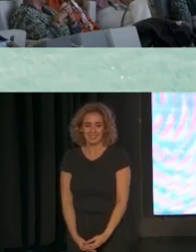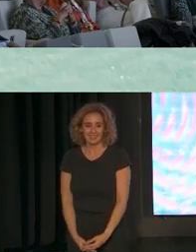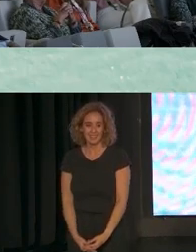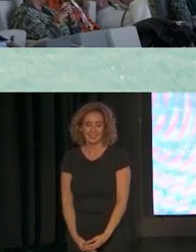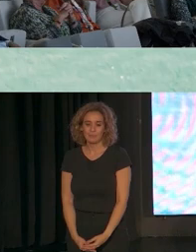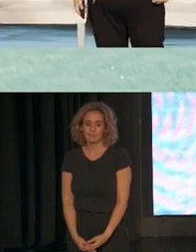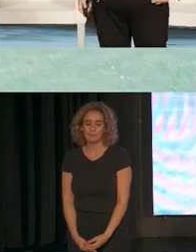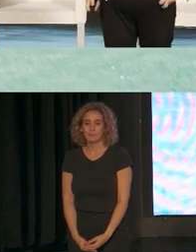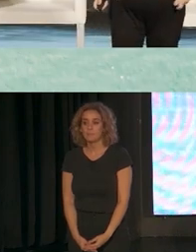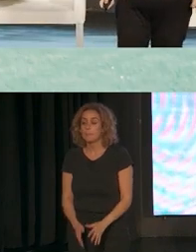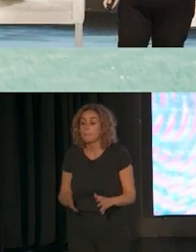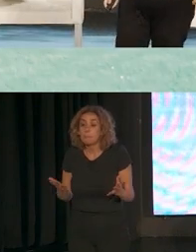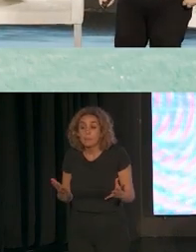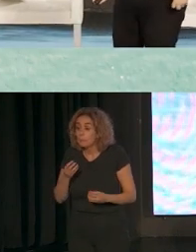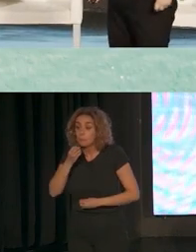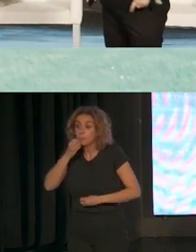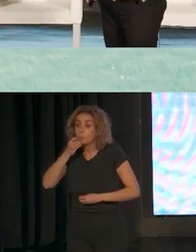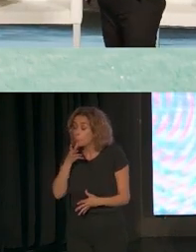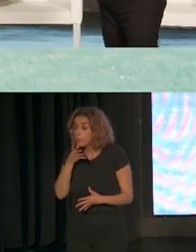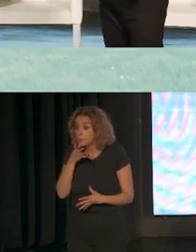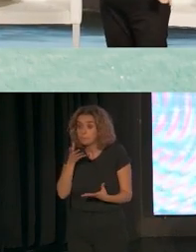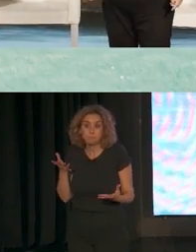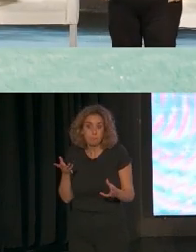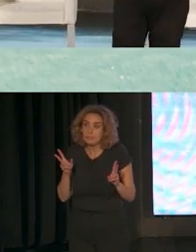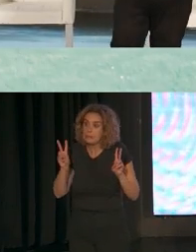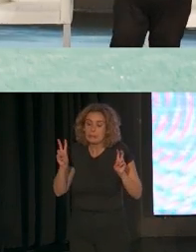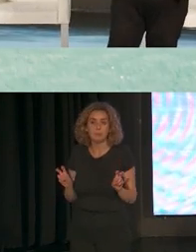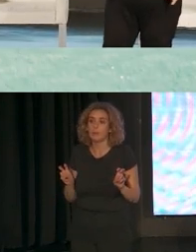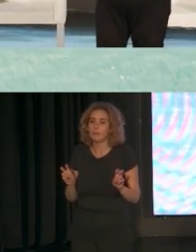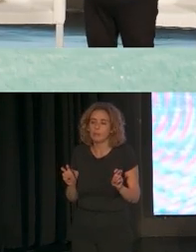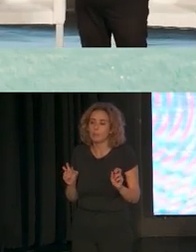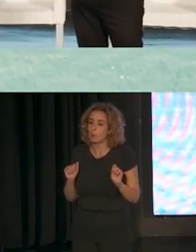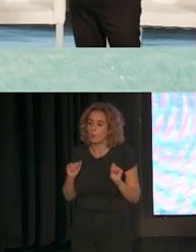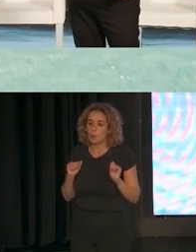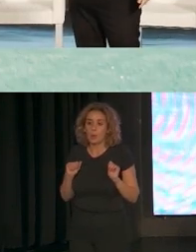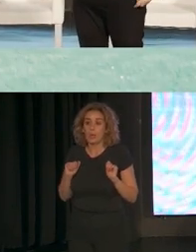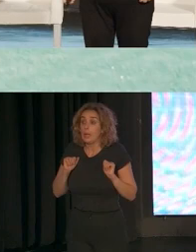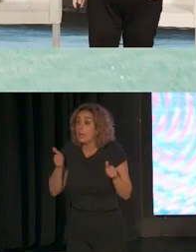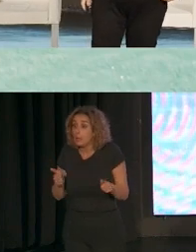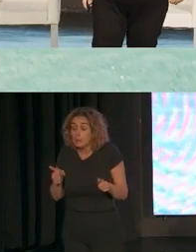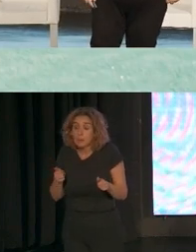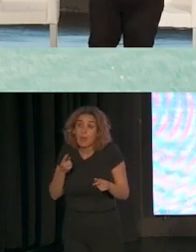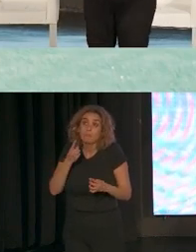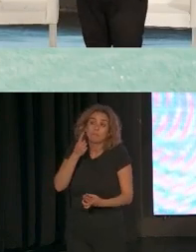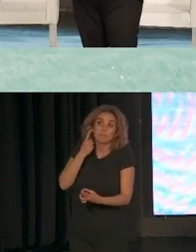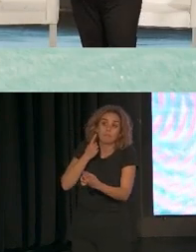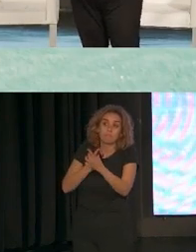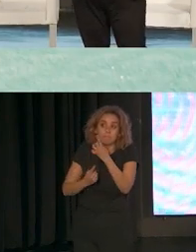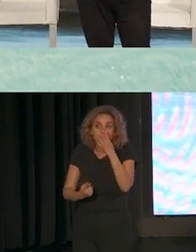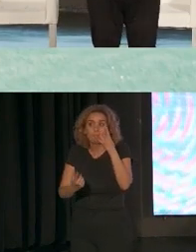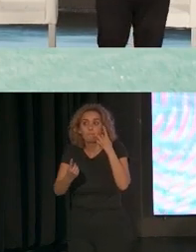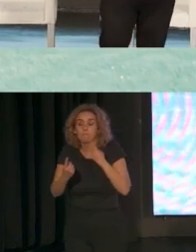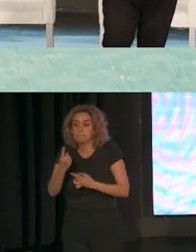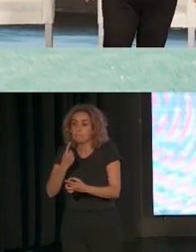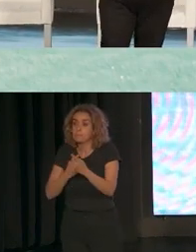abajo y Bueno pues efectivamente al principio empecé a hacerlo de manera puntual Y bueno pues